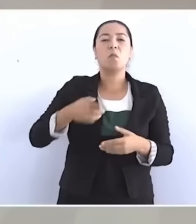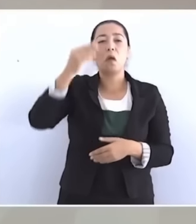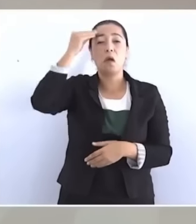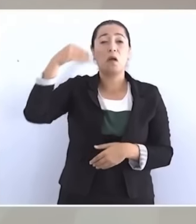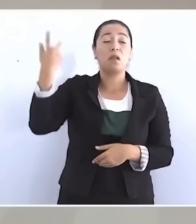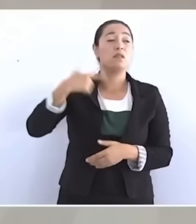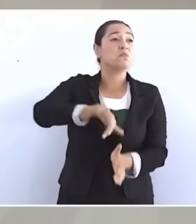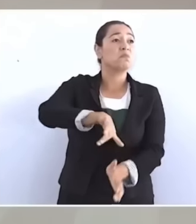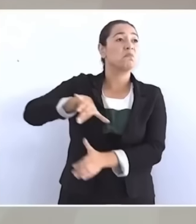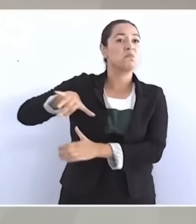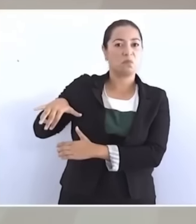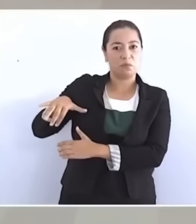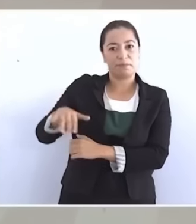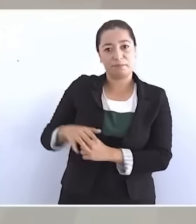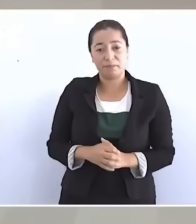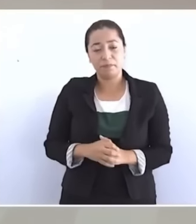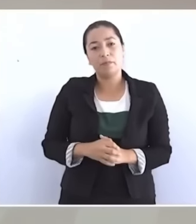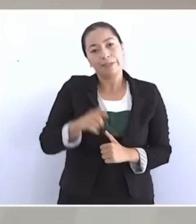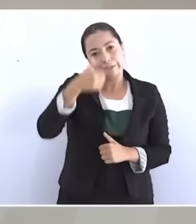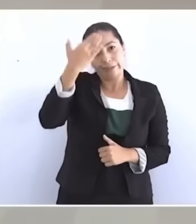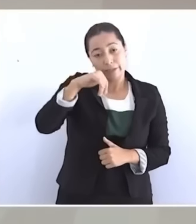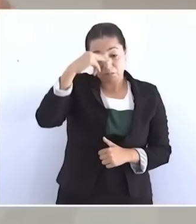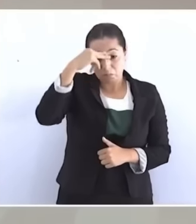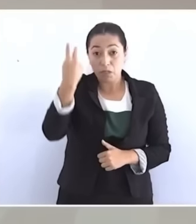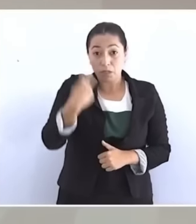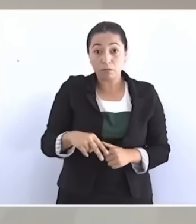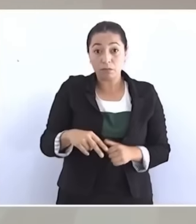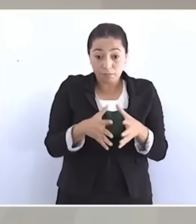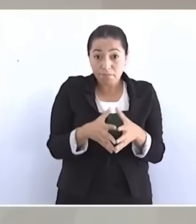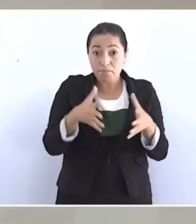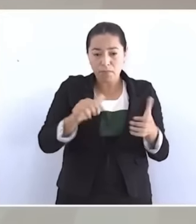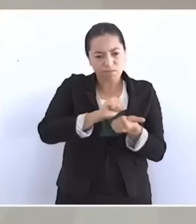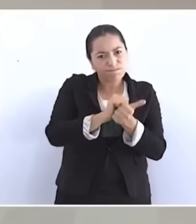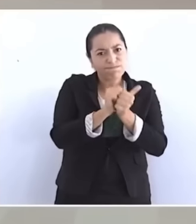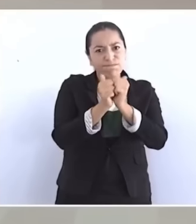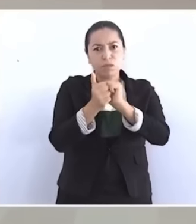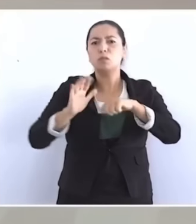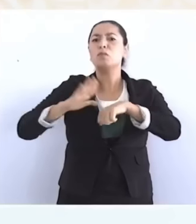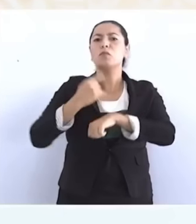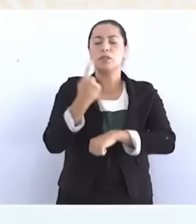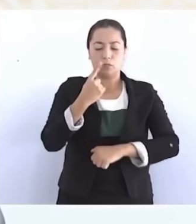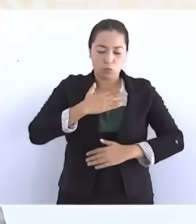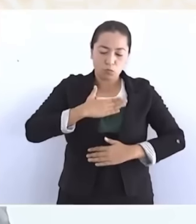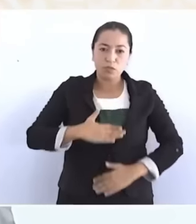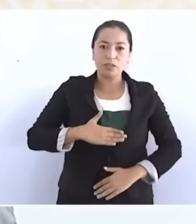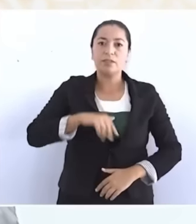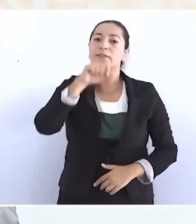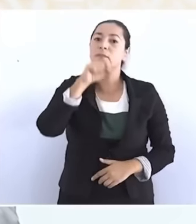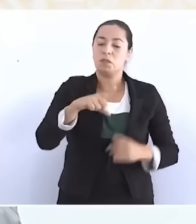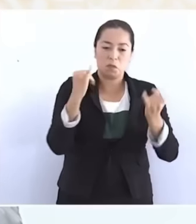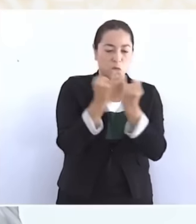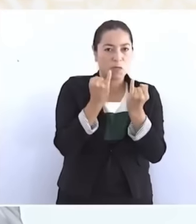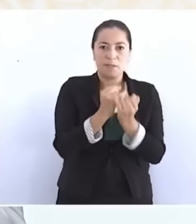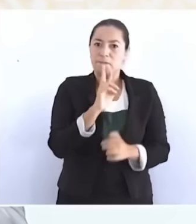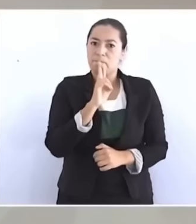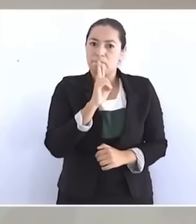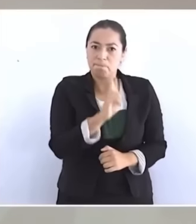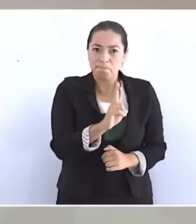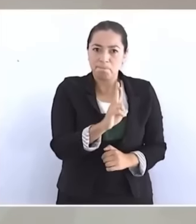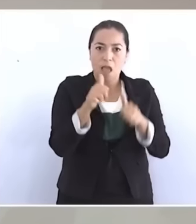no solamente por justicia, sino porque da resultados. El segundo